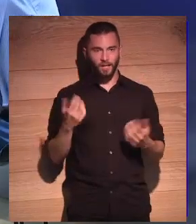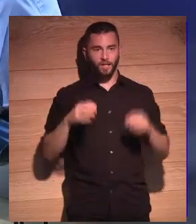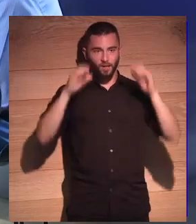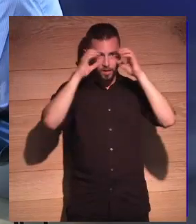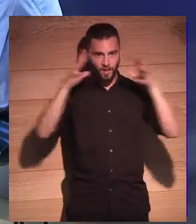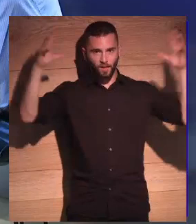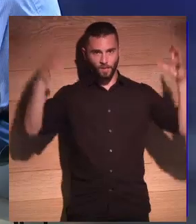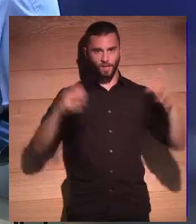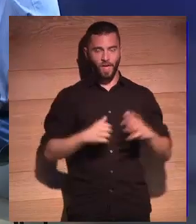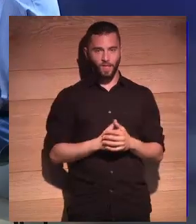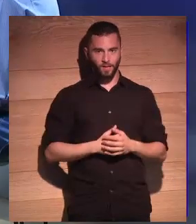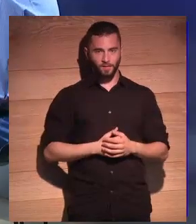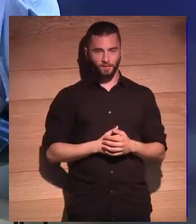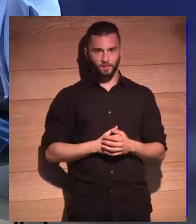mixta.